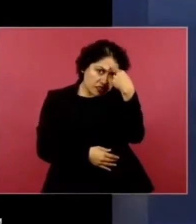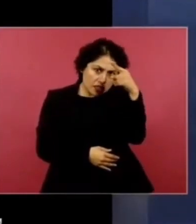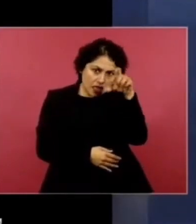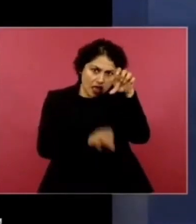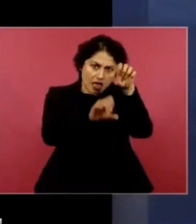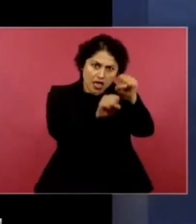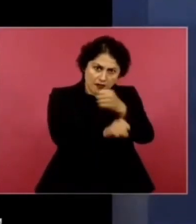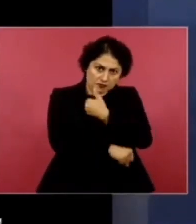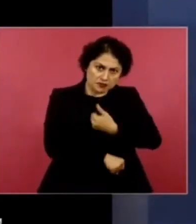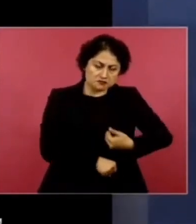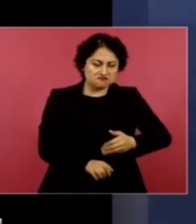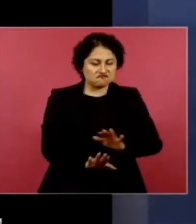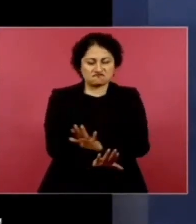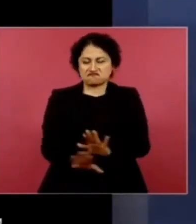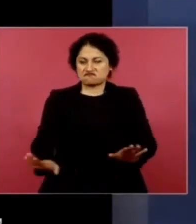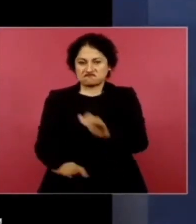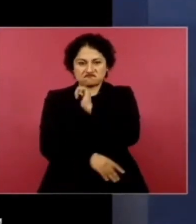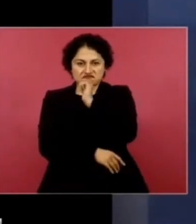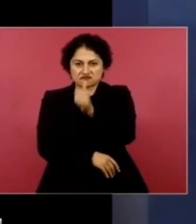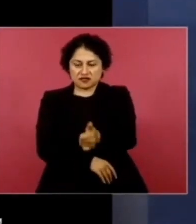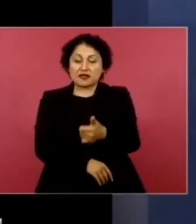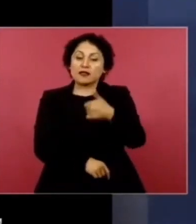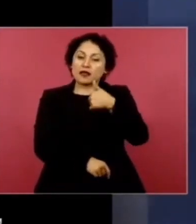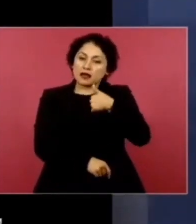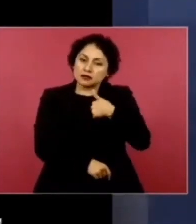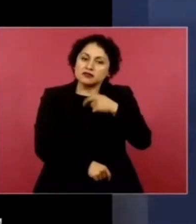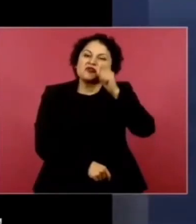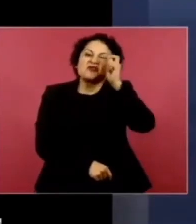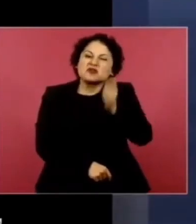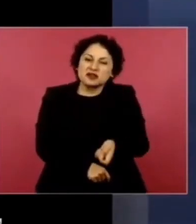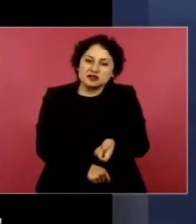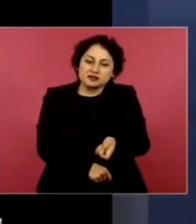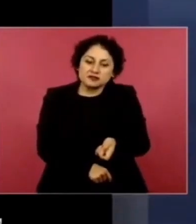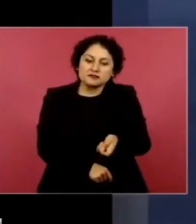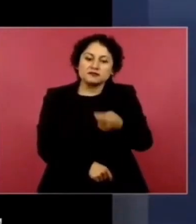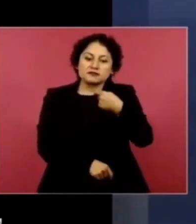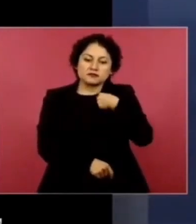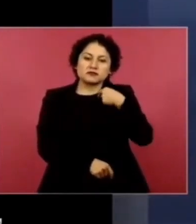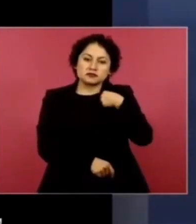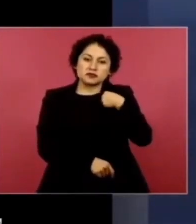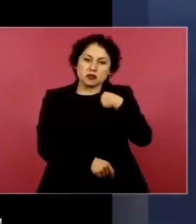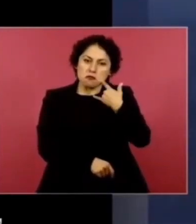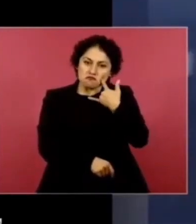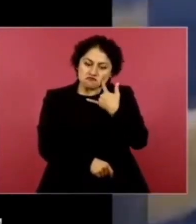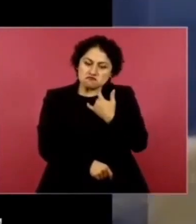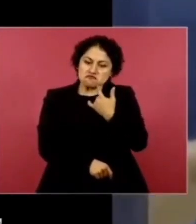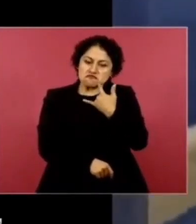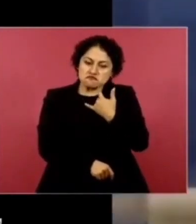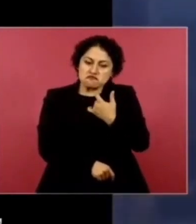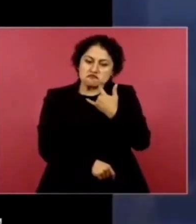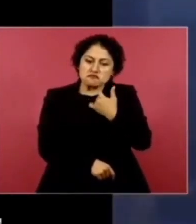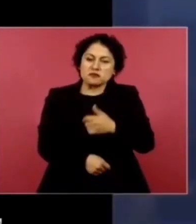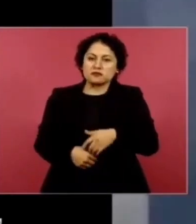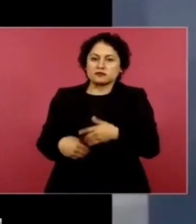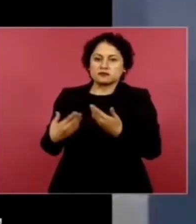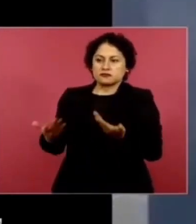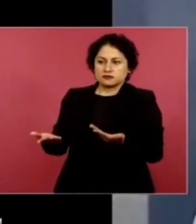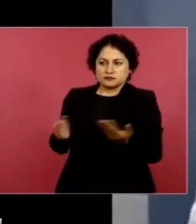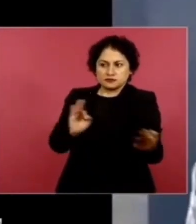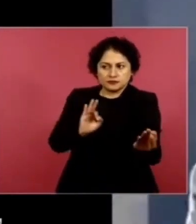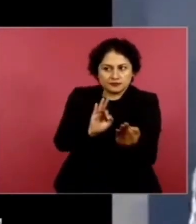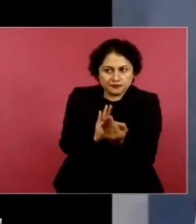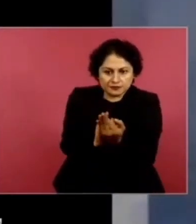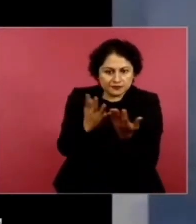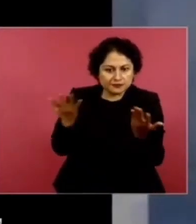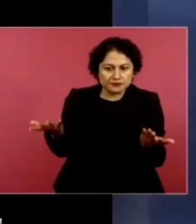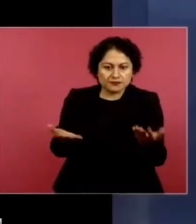República. Yo, en lo que sí voy a estar, ¿sí? No sé qué me va a deparar el destino. Lo que Pero te va a deparar en el corto plazo es un proceso